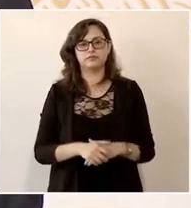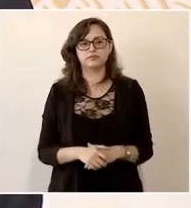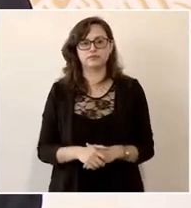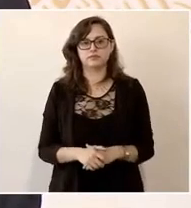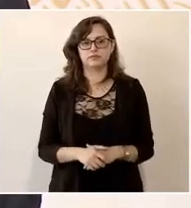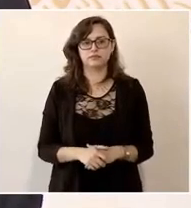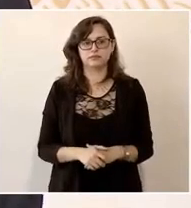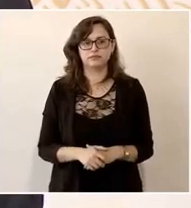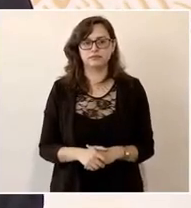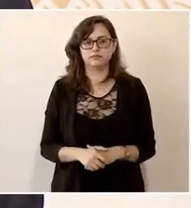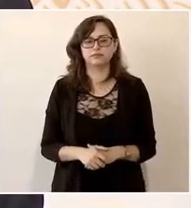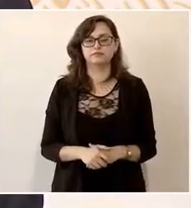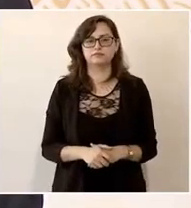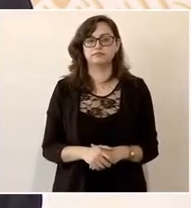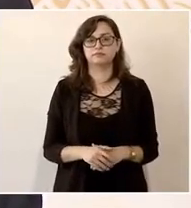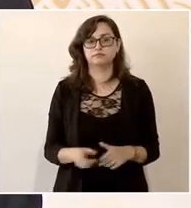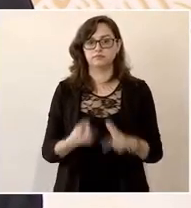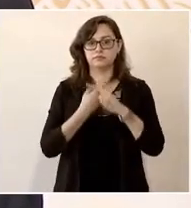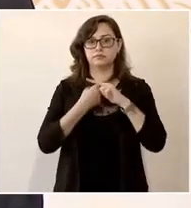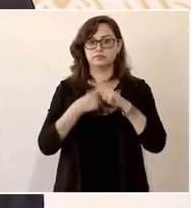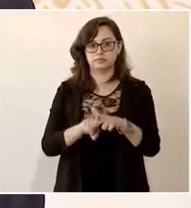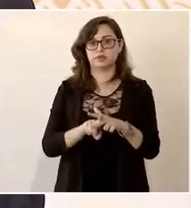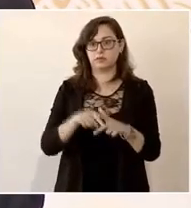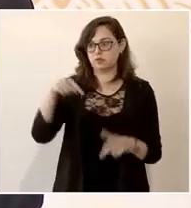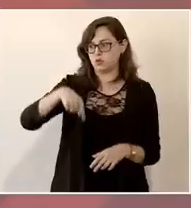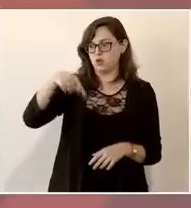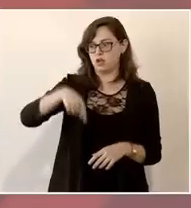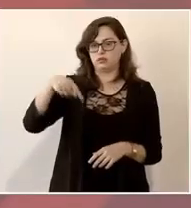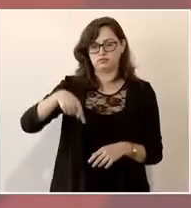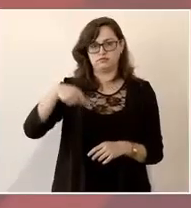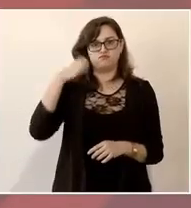cuando se estableció el imperio en México,